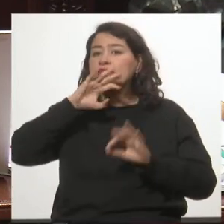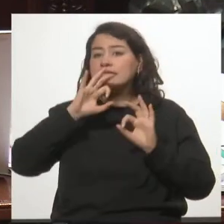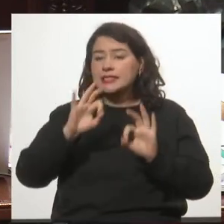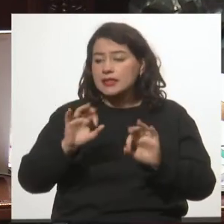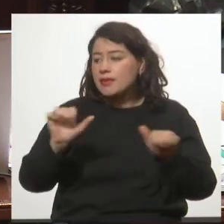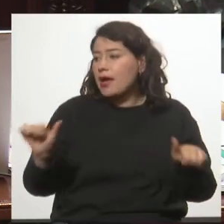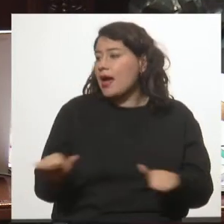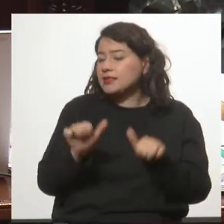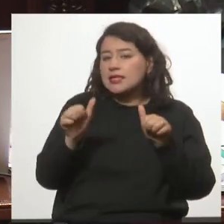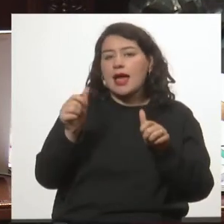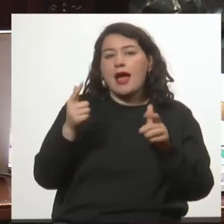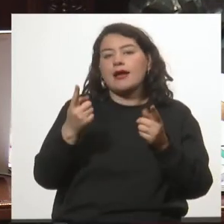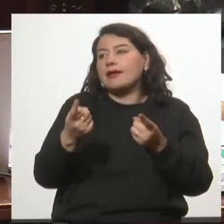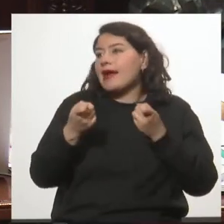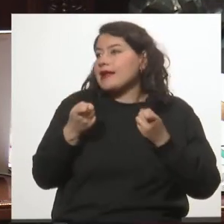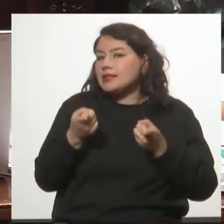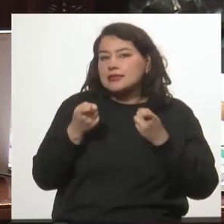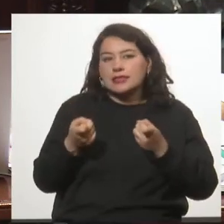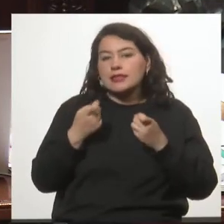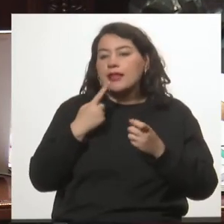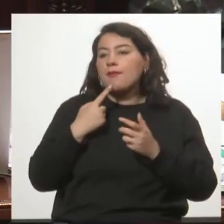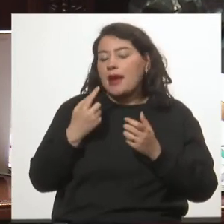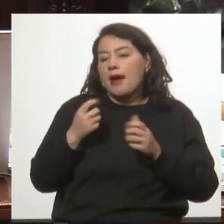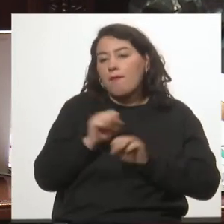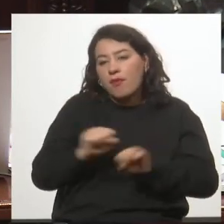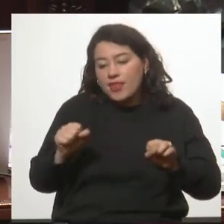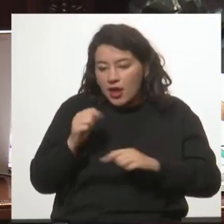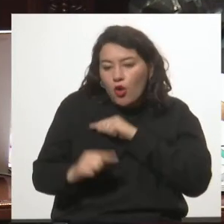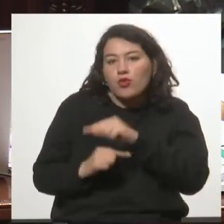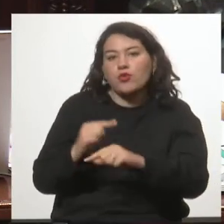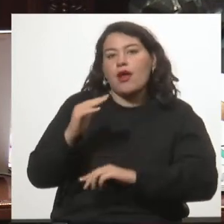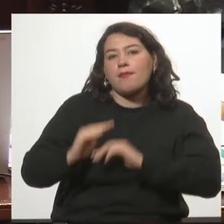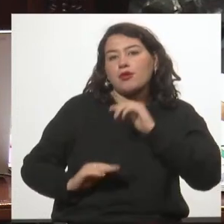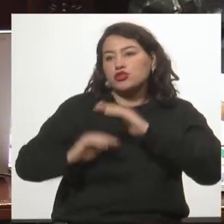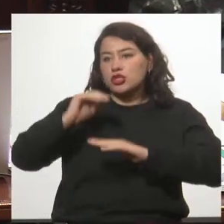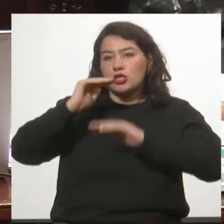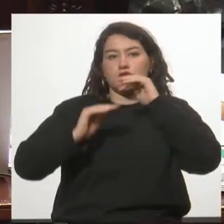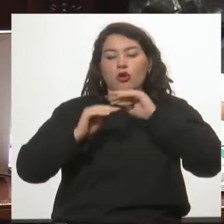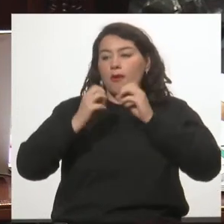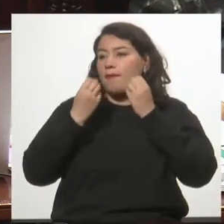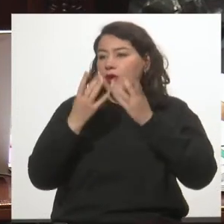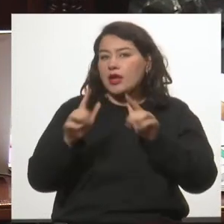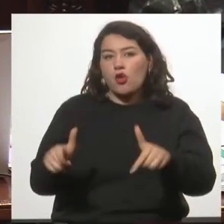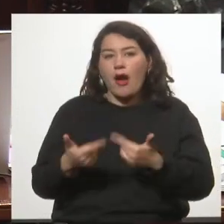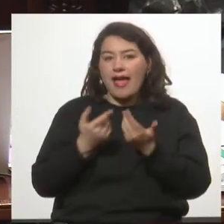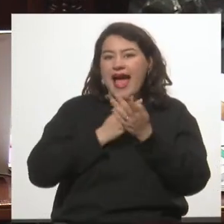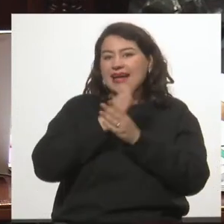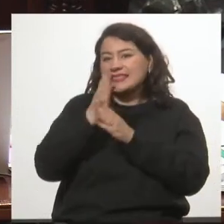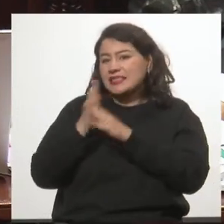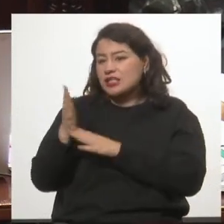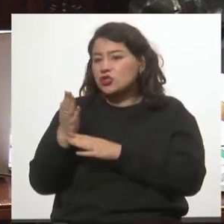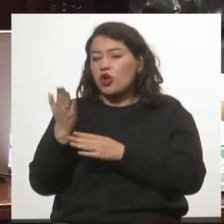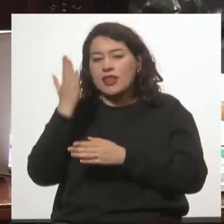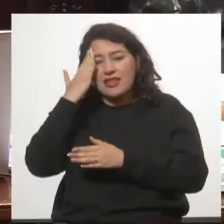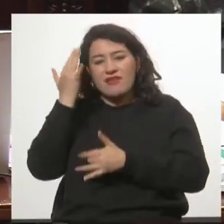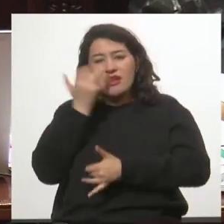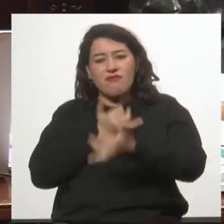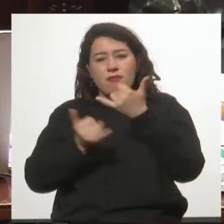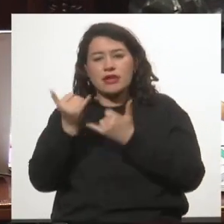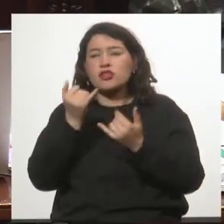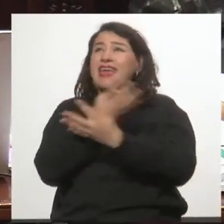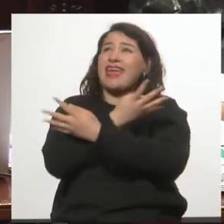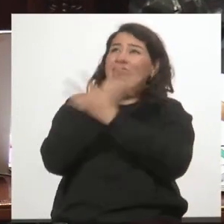realización de actividades requeridas para la ejecución del proyecto debido a que no tuvieron acceso al presupuesto general del